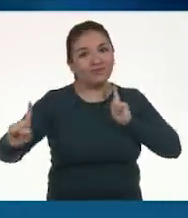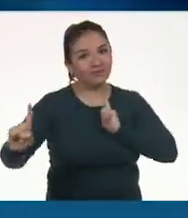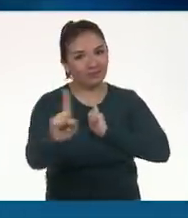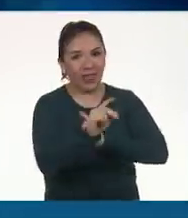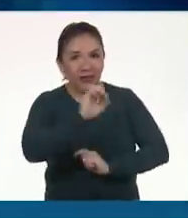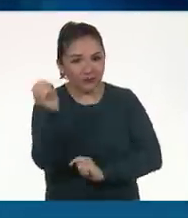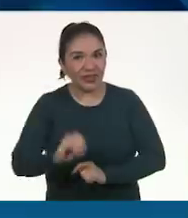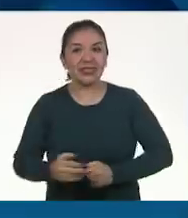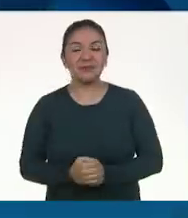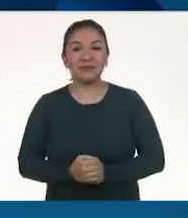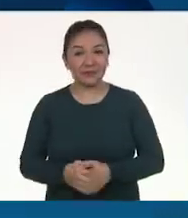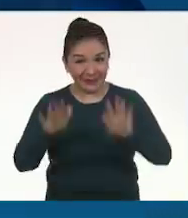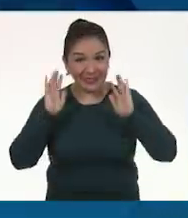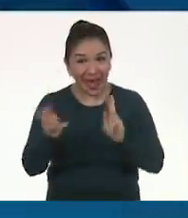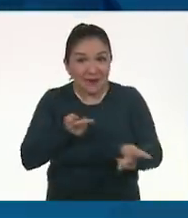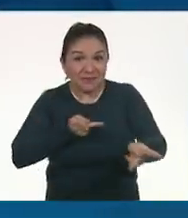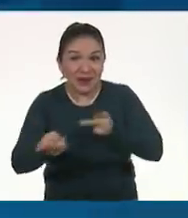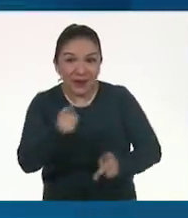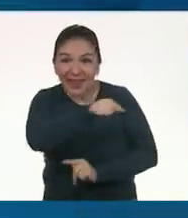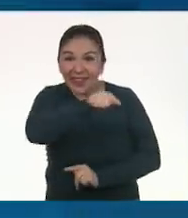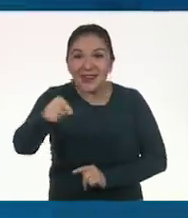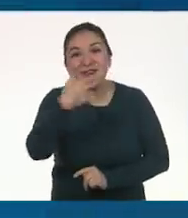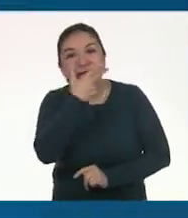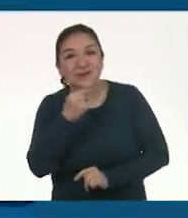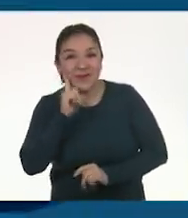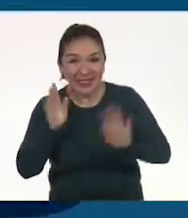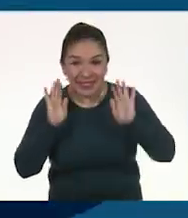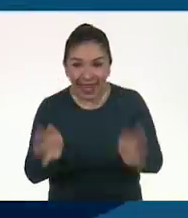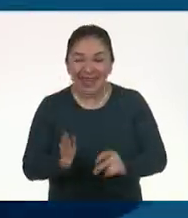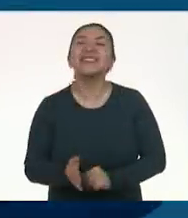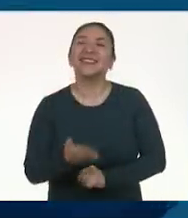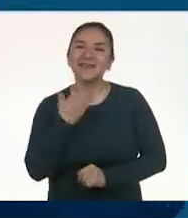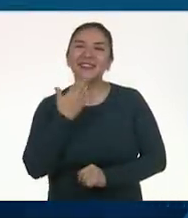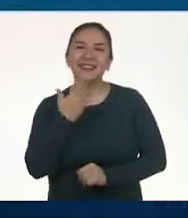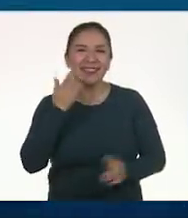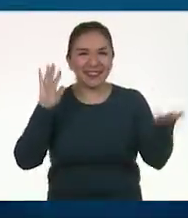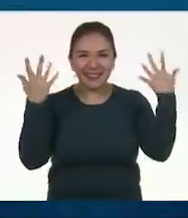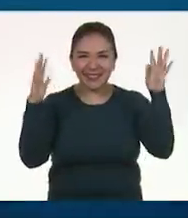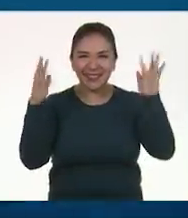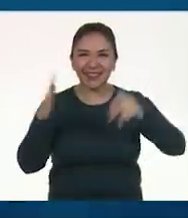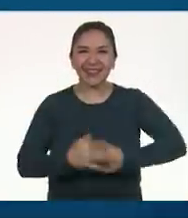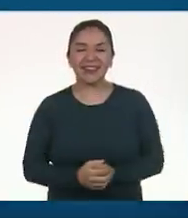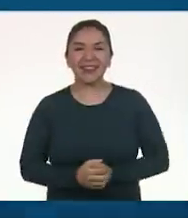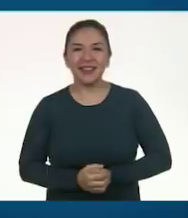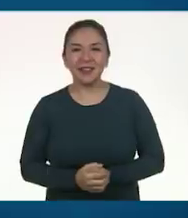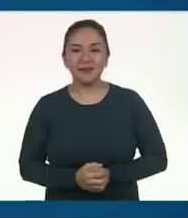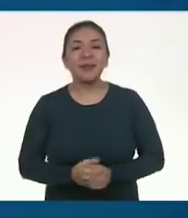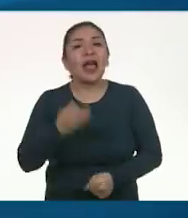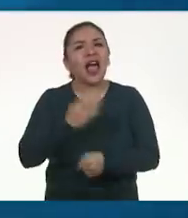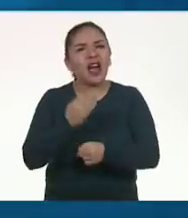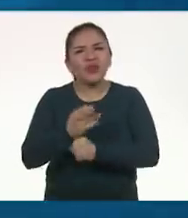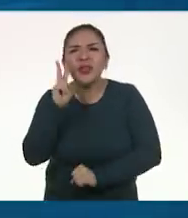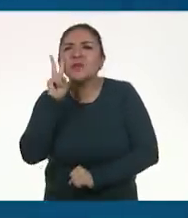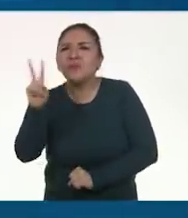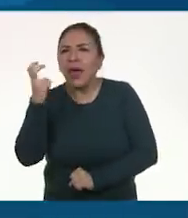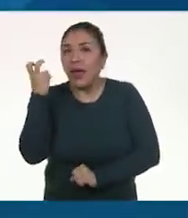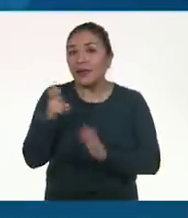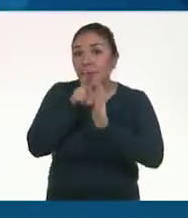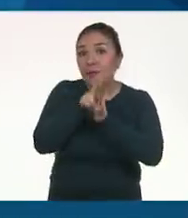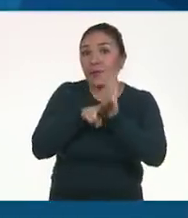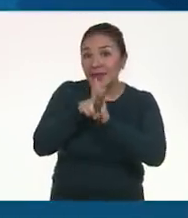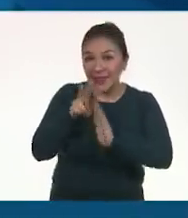distancia. ¿Listas? ¿Listos? ¡Muy bien! ¡Vamos a ver el